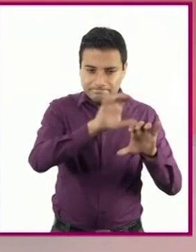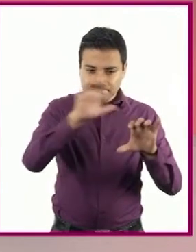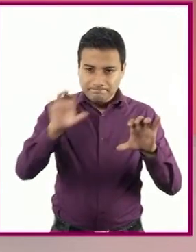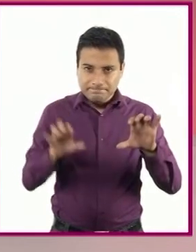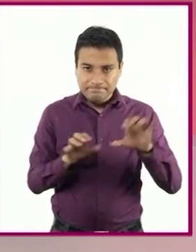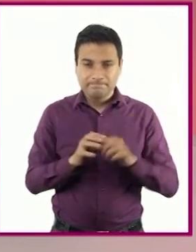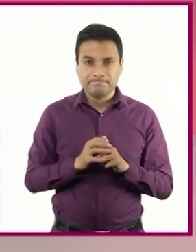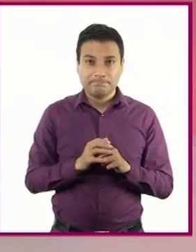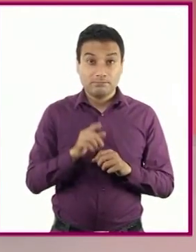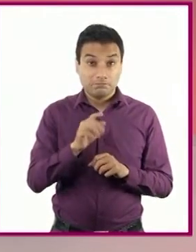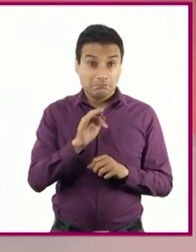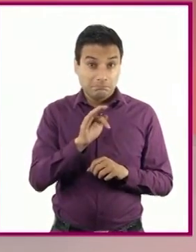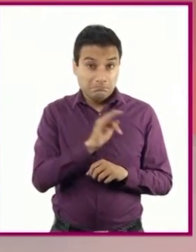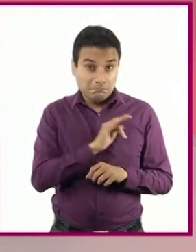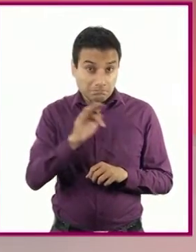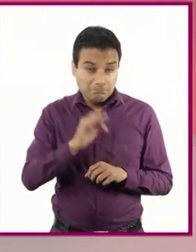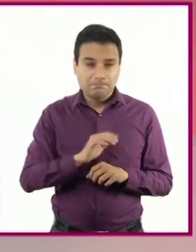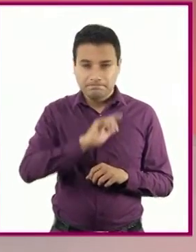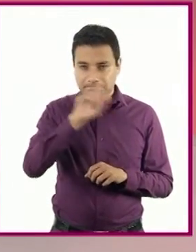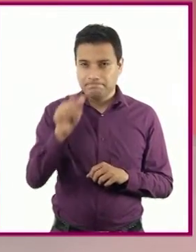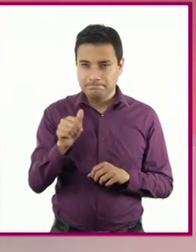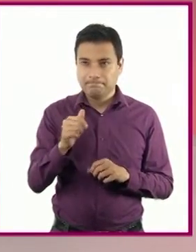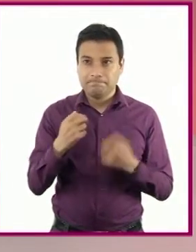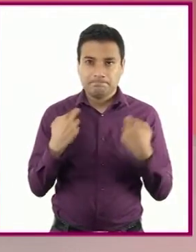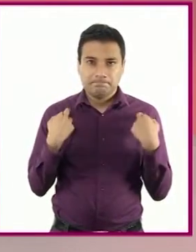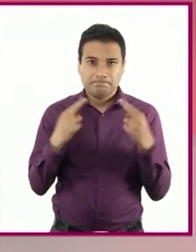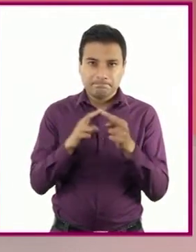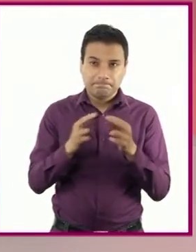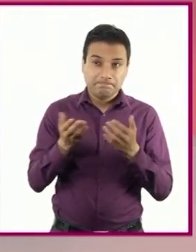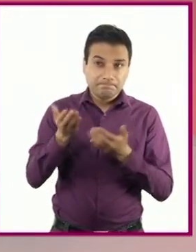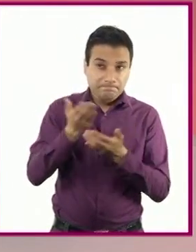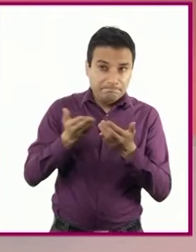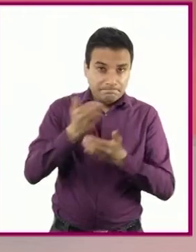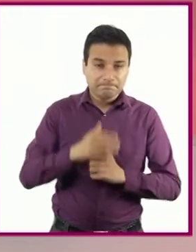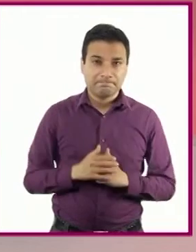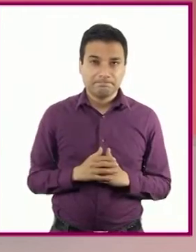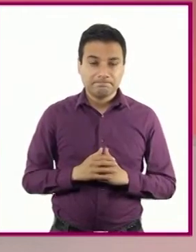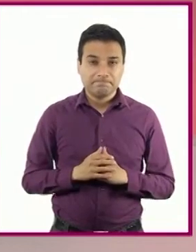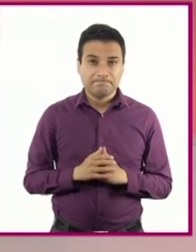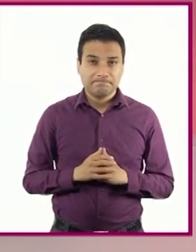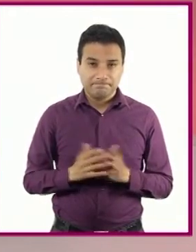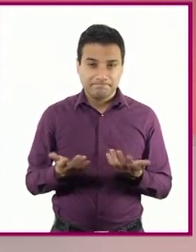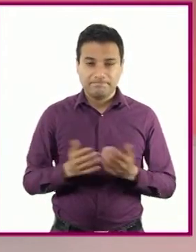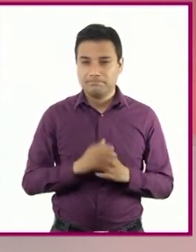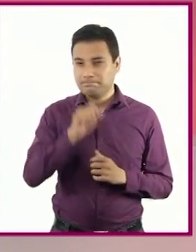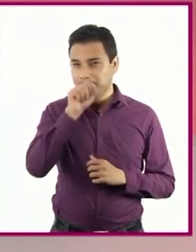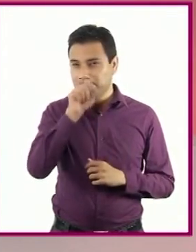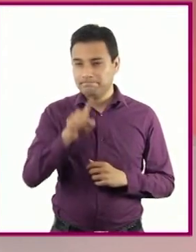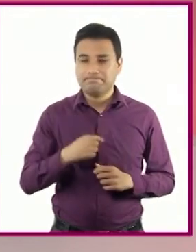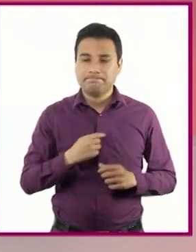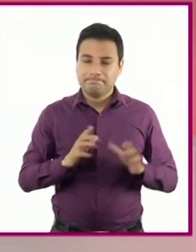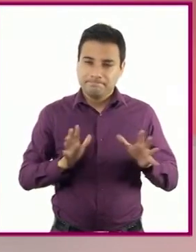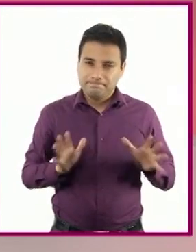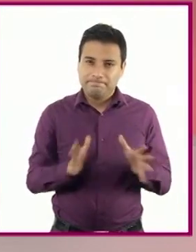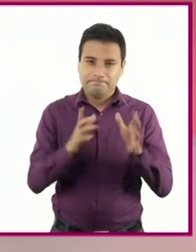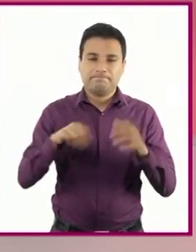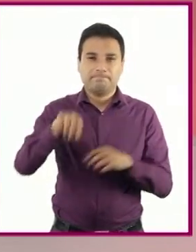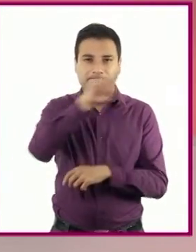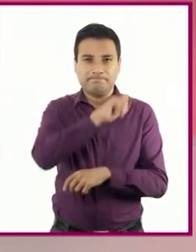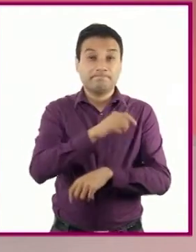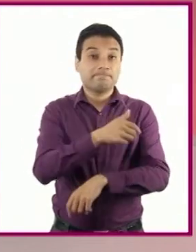les es posible, compartan los resultados con su maestra o maestro. Además, los invitamos a que junto con su